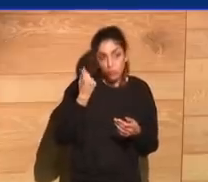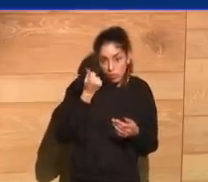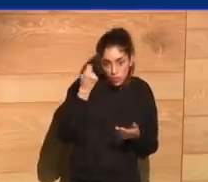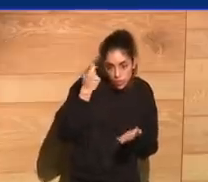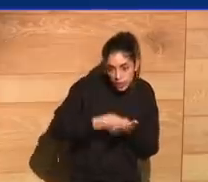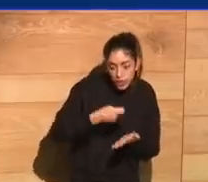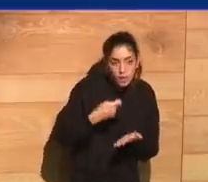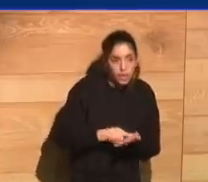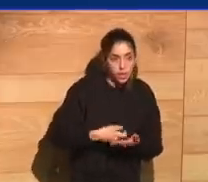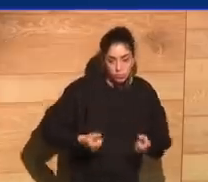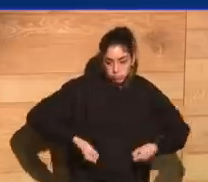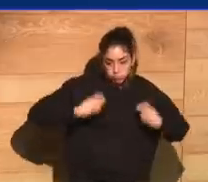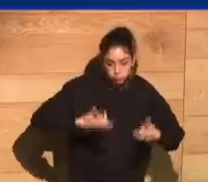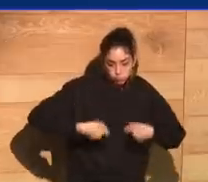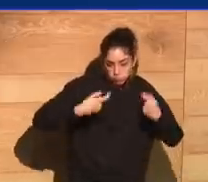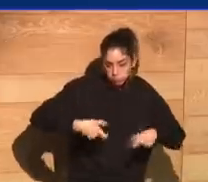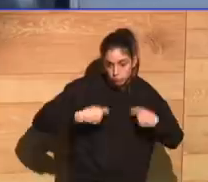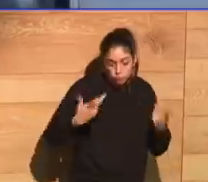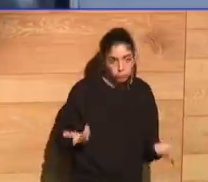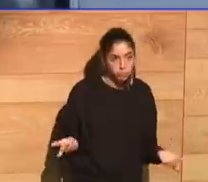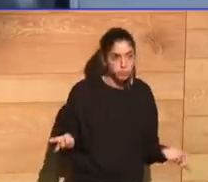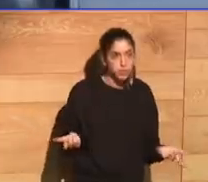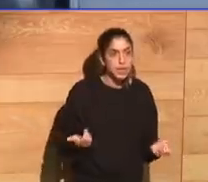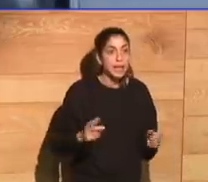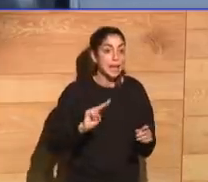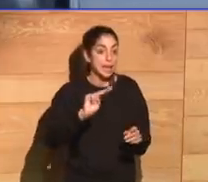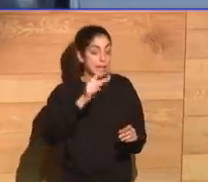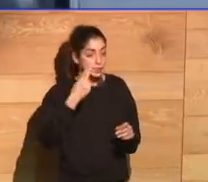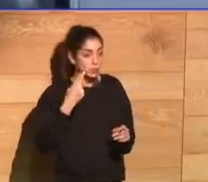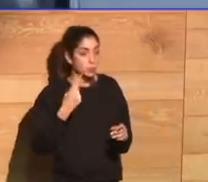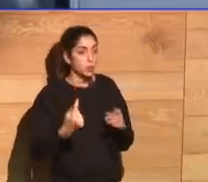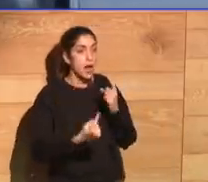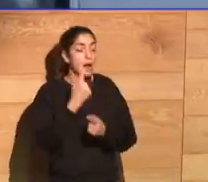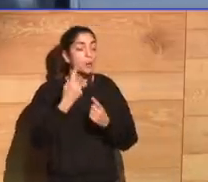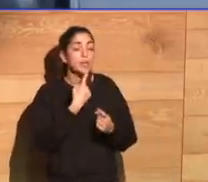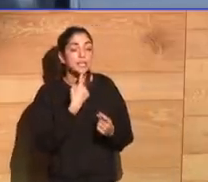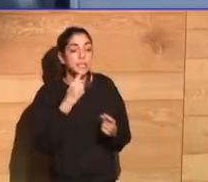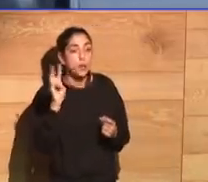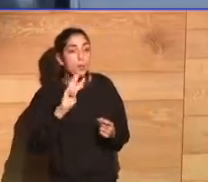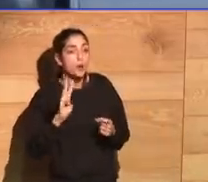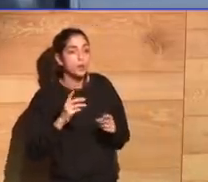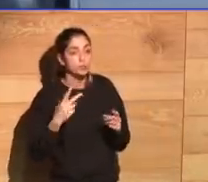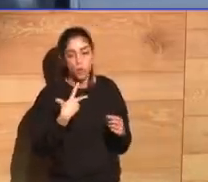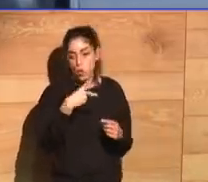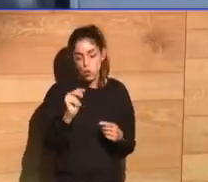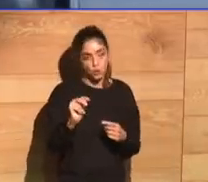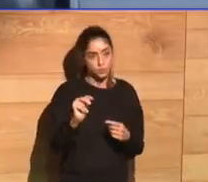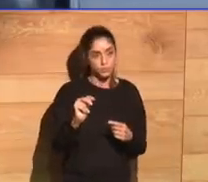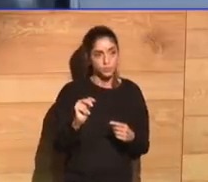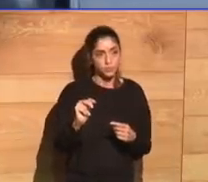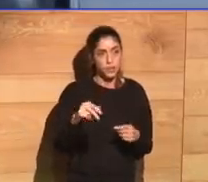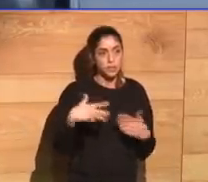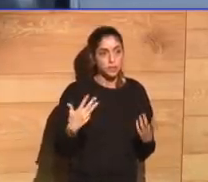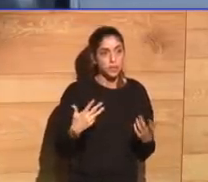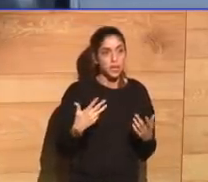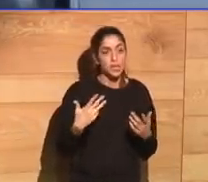qué manera de despilfarrar. Luego, en la segunda, pues unos dicen que Williams se negó. Claro, el equipo se puso muy del lado de Donner. Tened